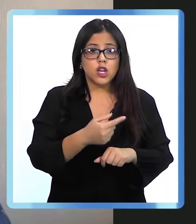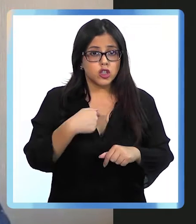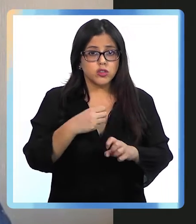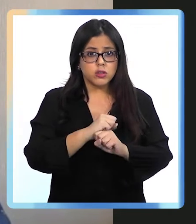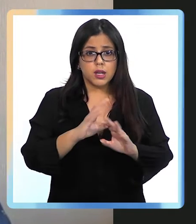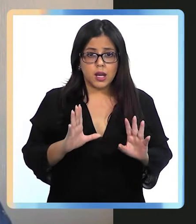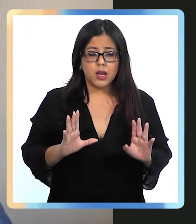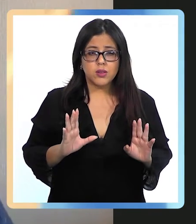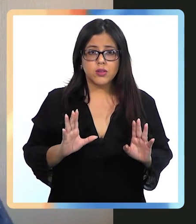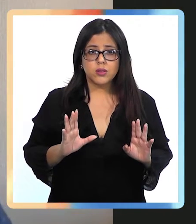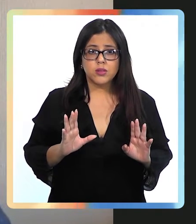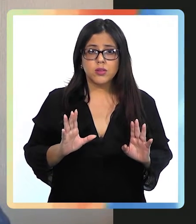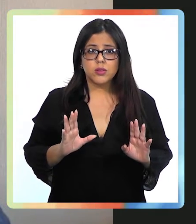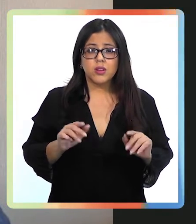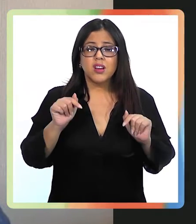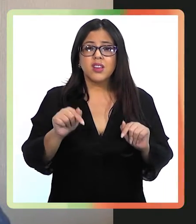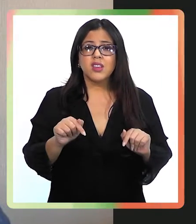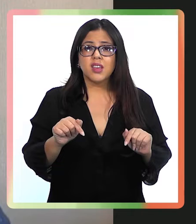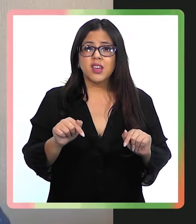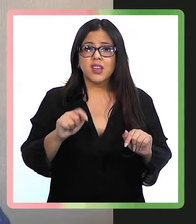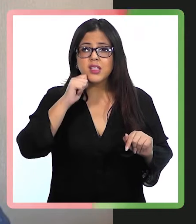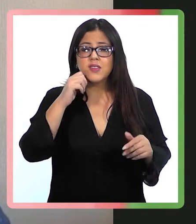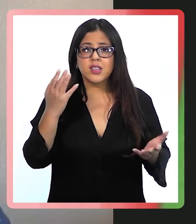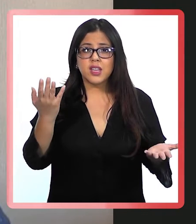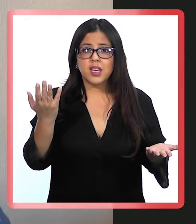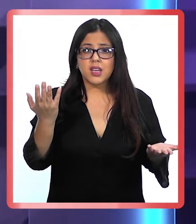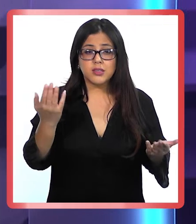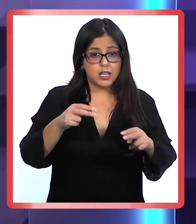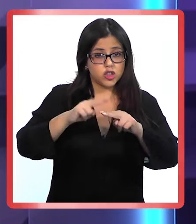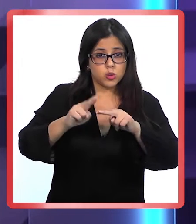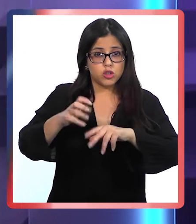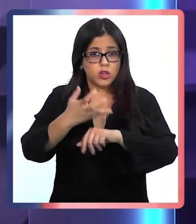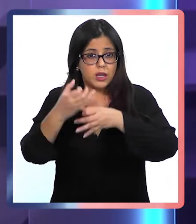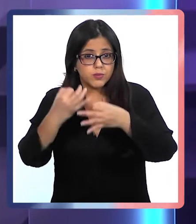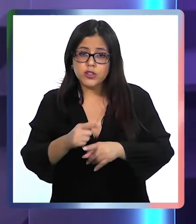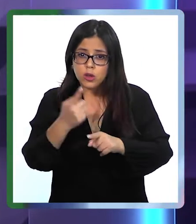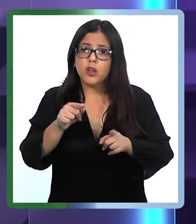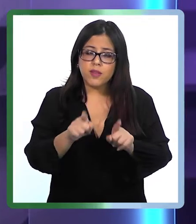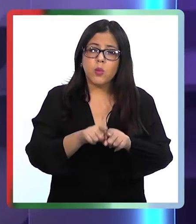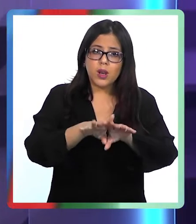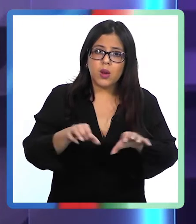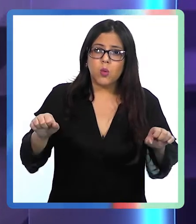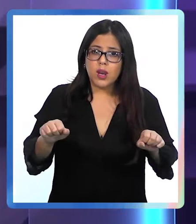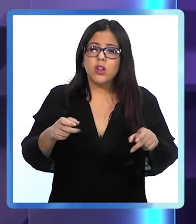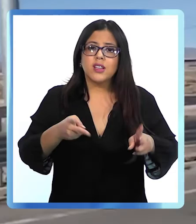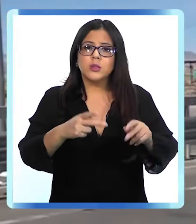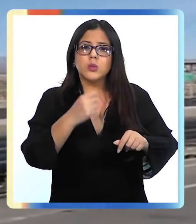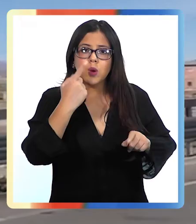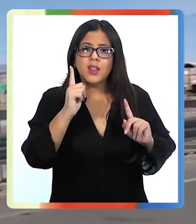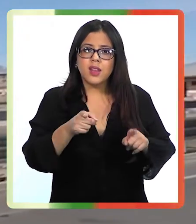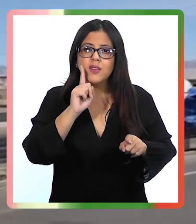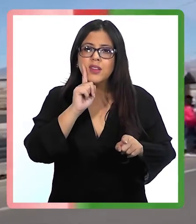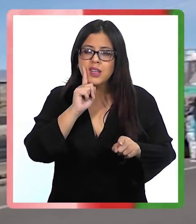que una ley migratoria no es la llamada solución a aquello, ¿no? Pero sí tenemos que ponernos de acuerdo en cuáles son los derechos que deberían tener, cuáles